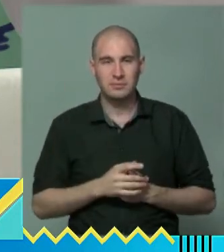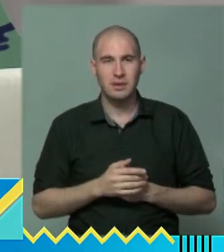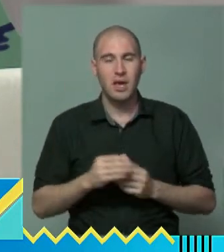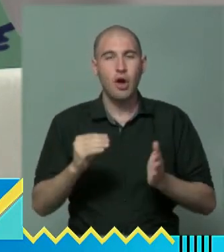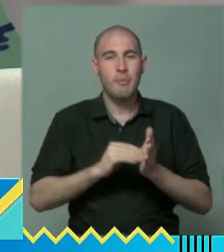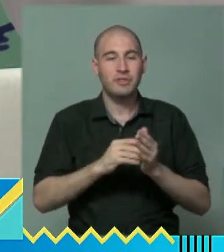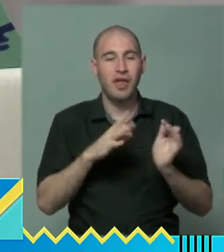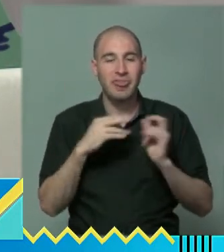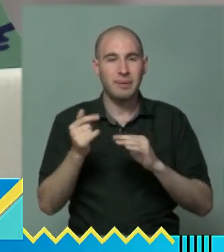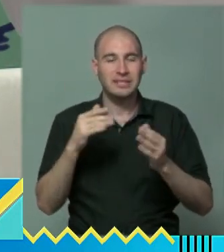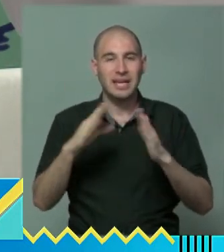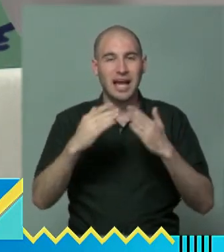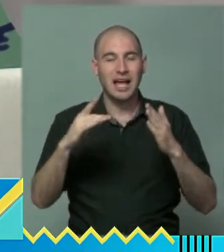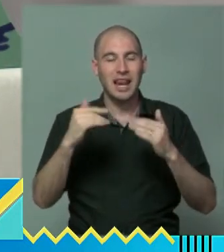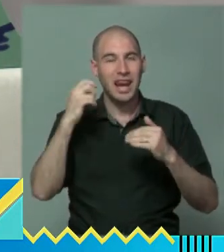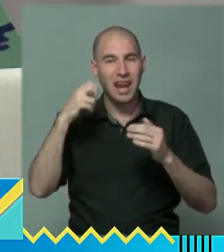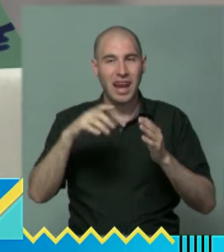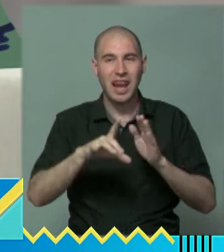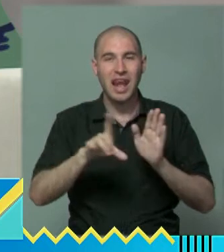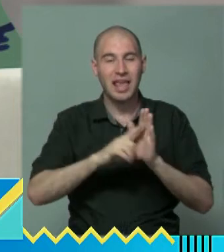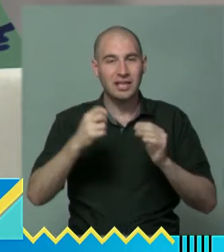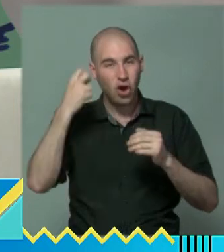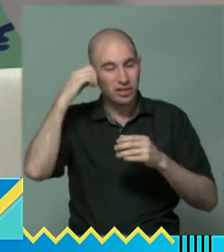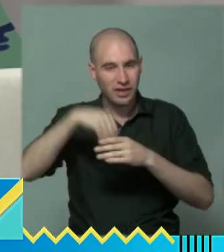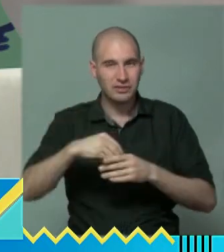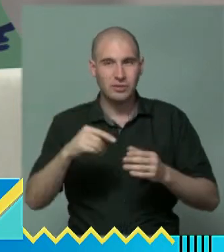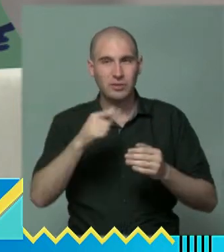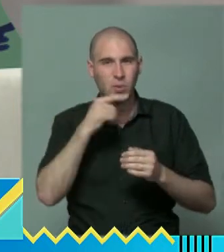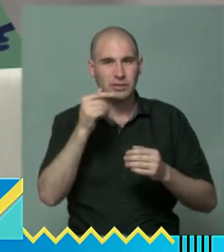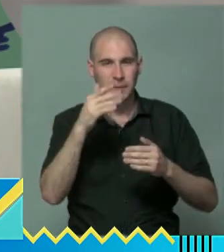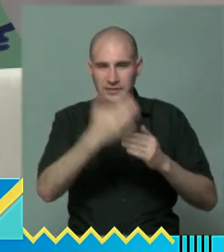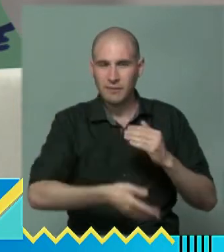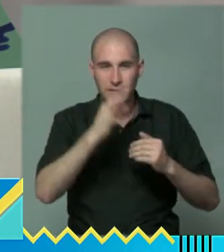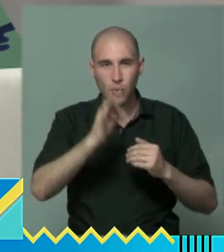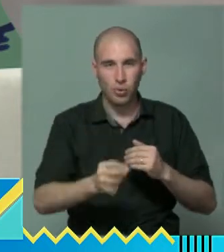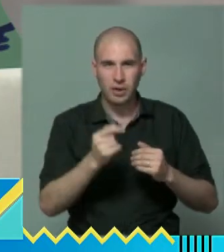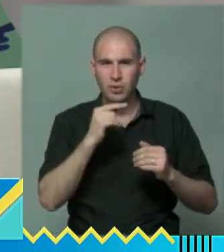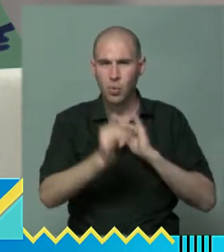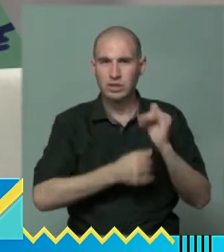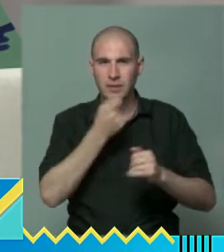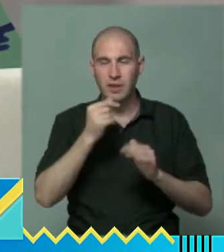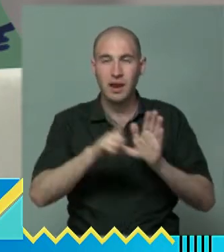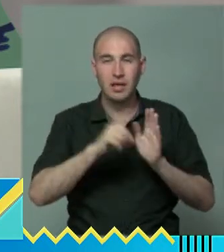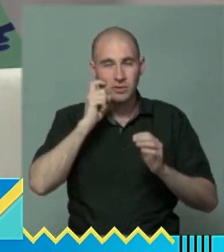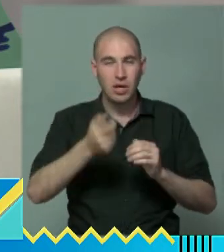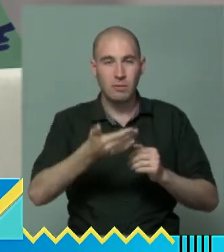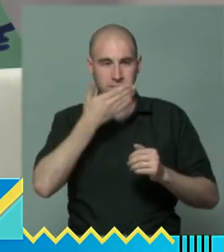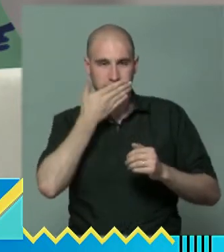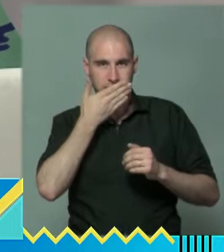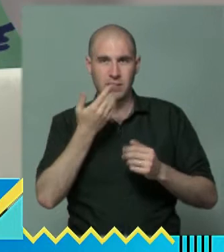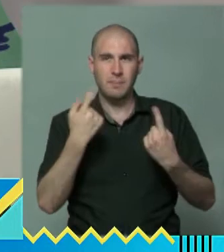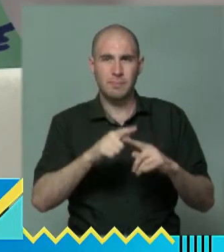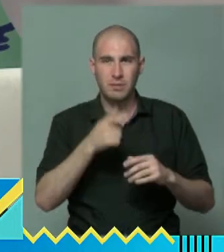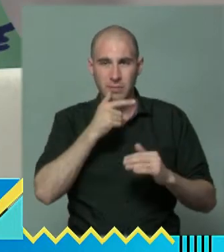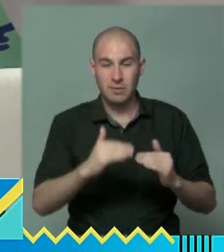momento en el debate parlamentario se planteó la imprescriptibilidad. Y uno le hacía ruido porque escuchaba esto y pensaba en los delitos de lesa humanidad. Pero se